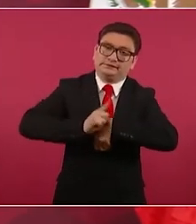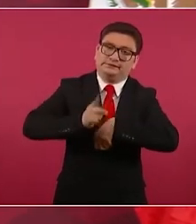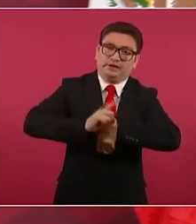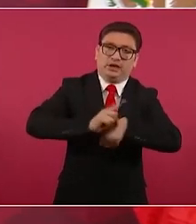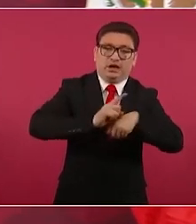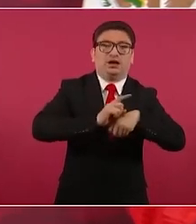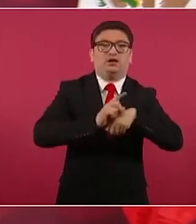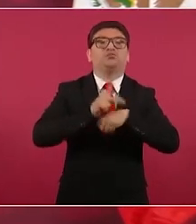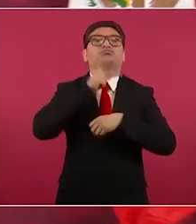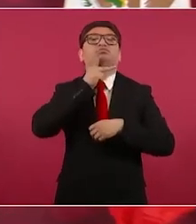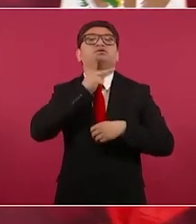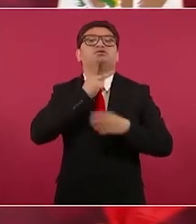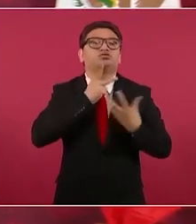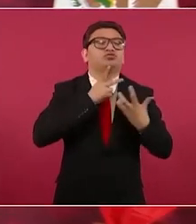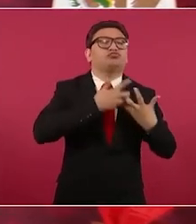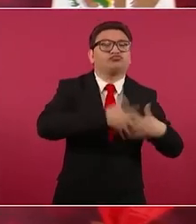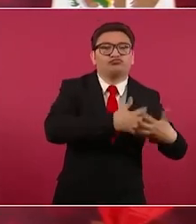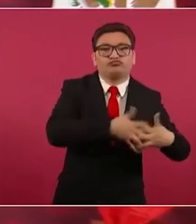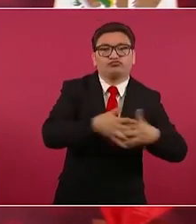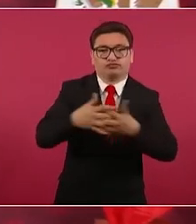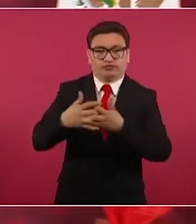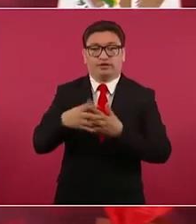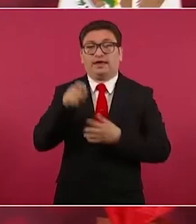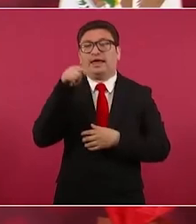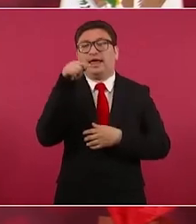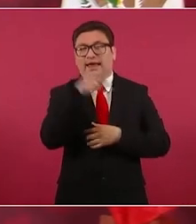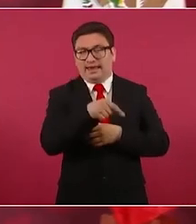Vamos a producir en esa refinería